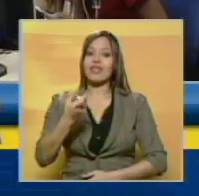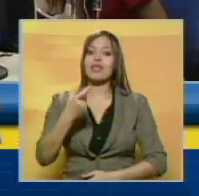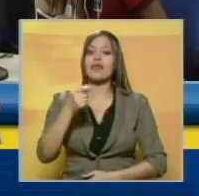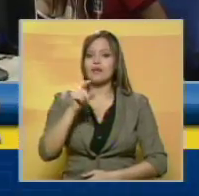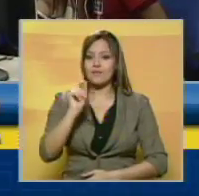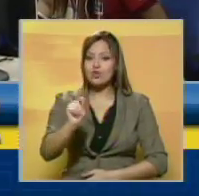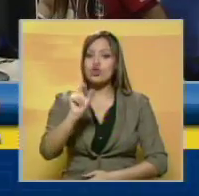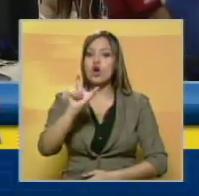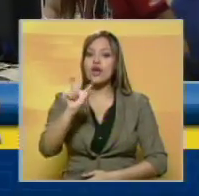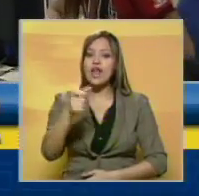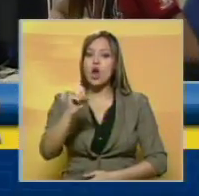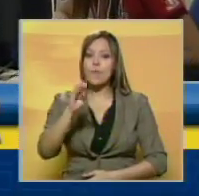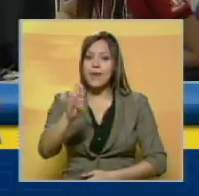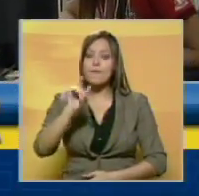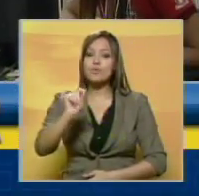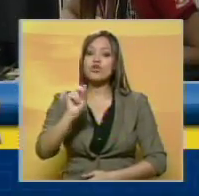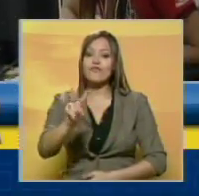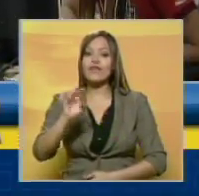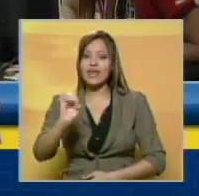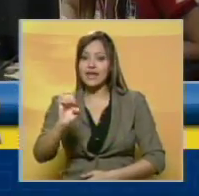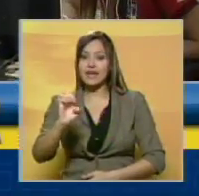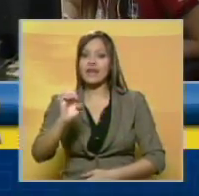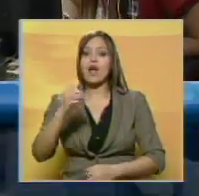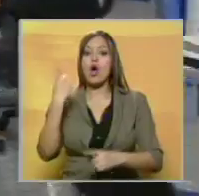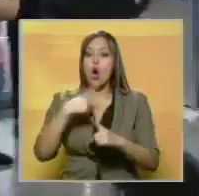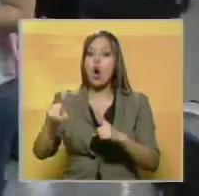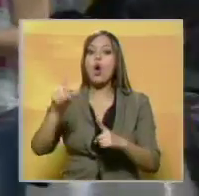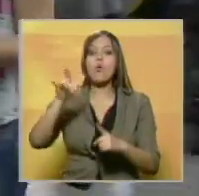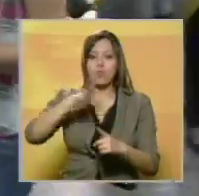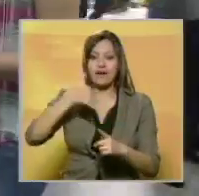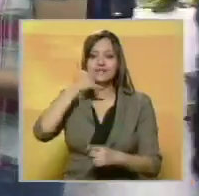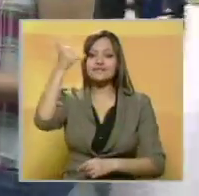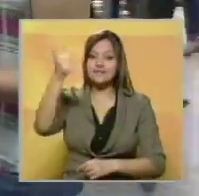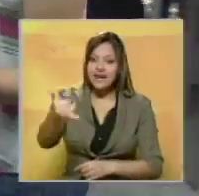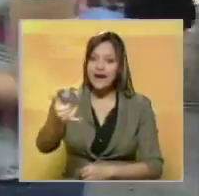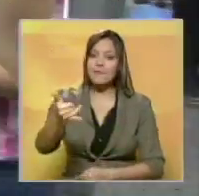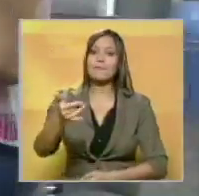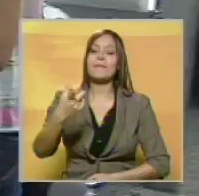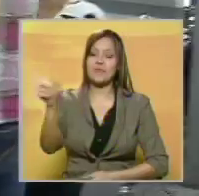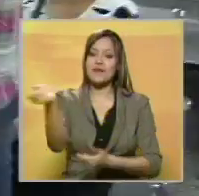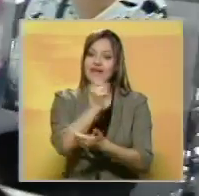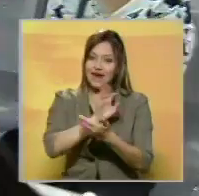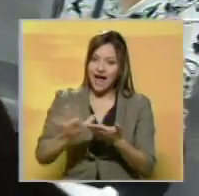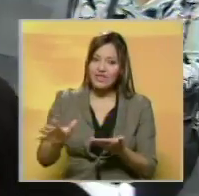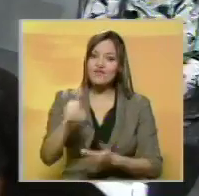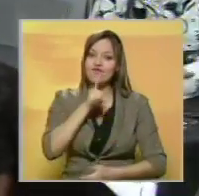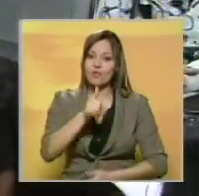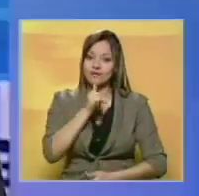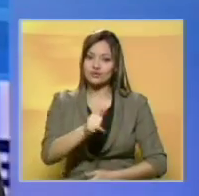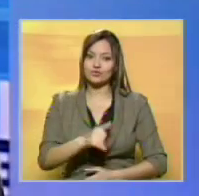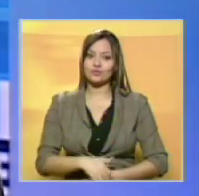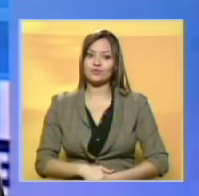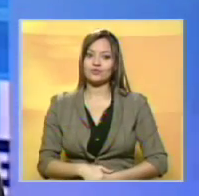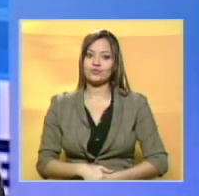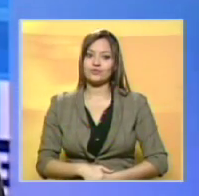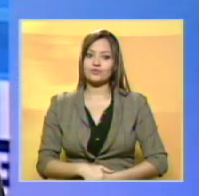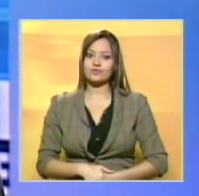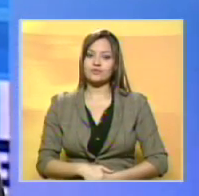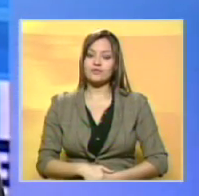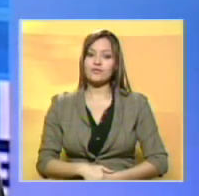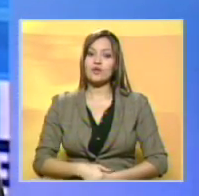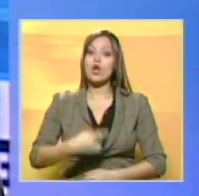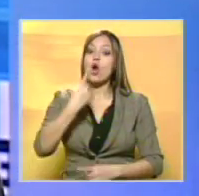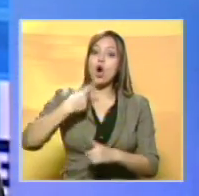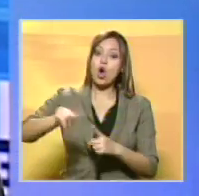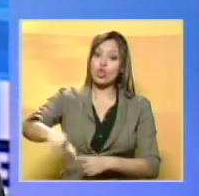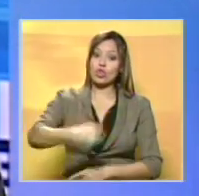saime.gov.ve, o llamar a la línea gratuita 0800 SAIME 00. Más allá de